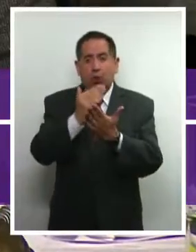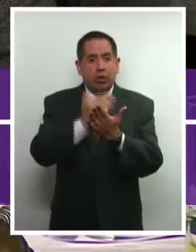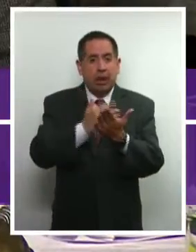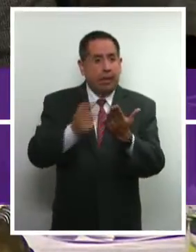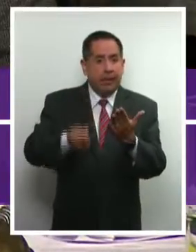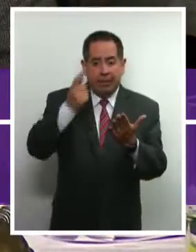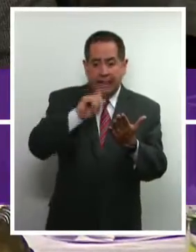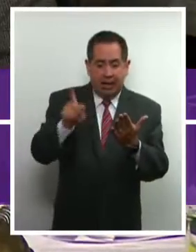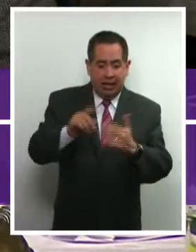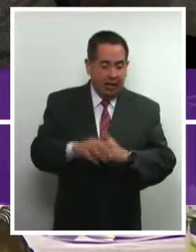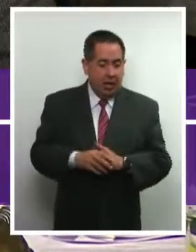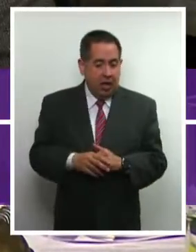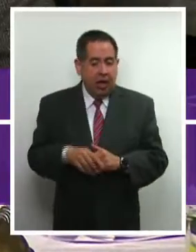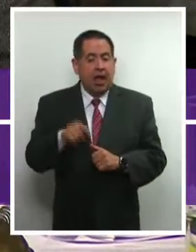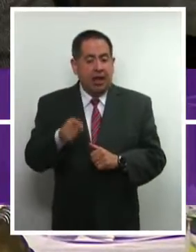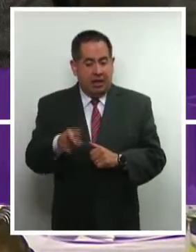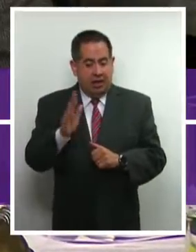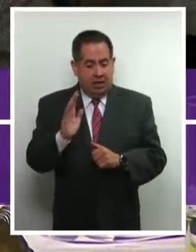procedimiento.